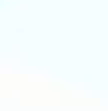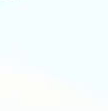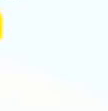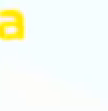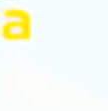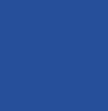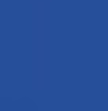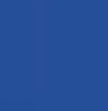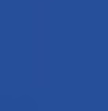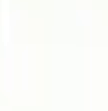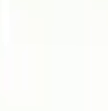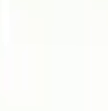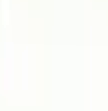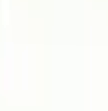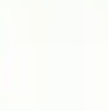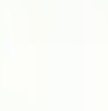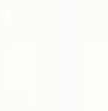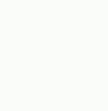Aprendo en casa.